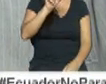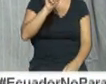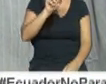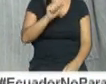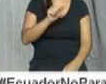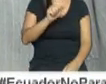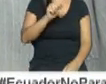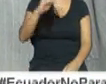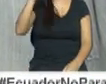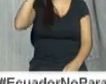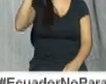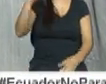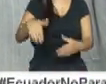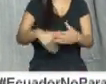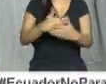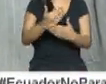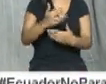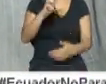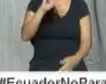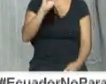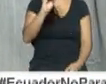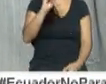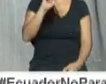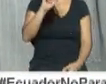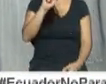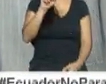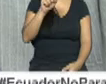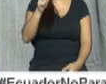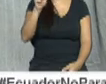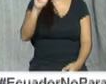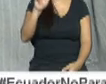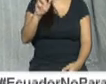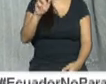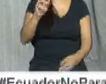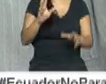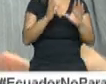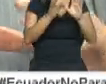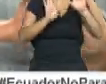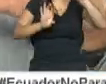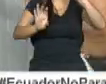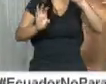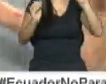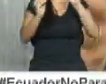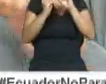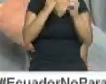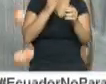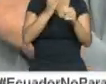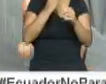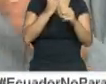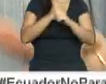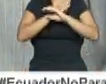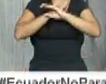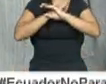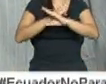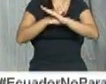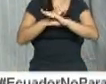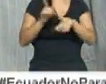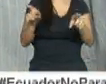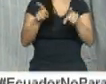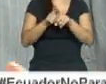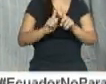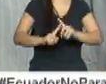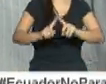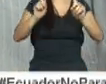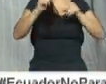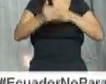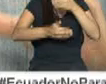Armadas, que surgió de una revolución popular, la Revolución Alfarista, ¿sí? Son elementos que le dieron características diferentes a